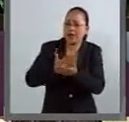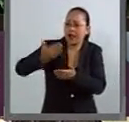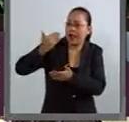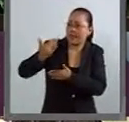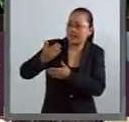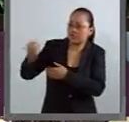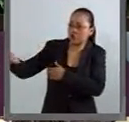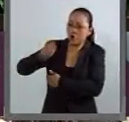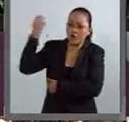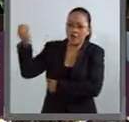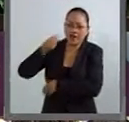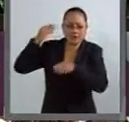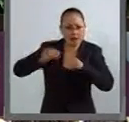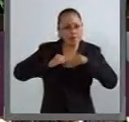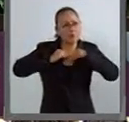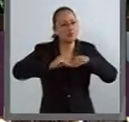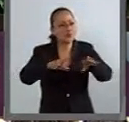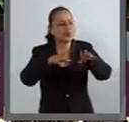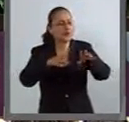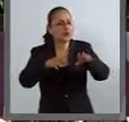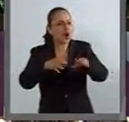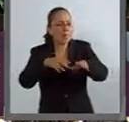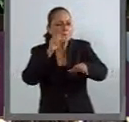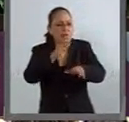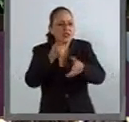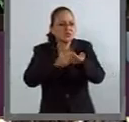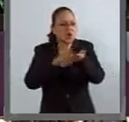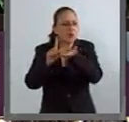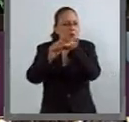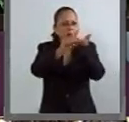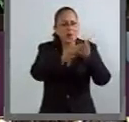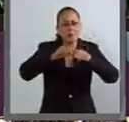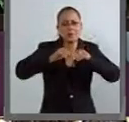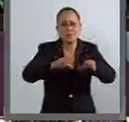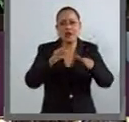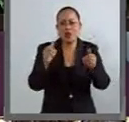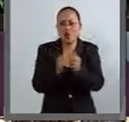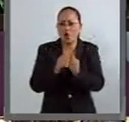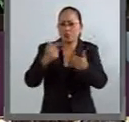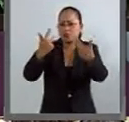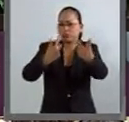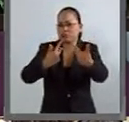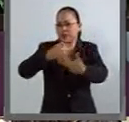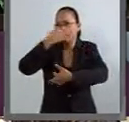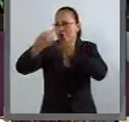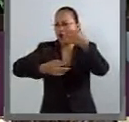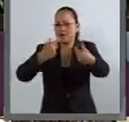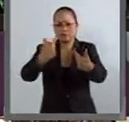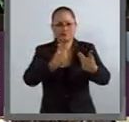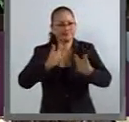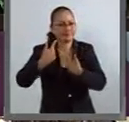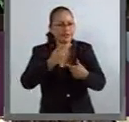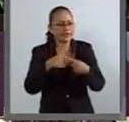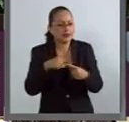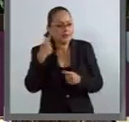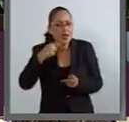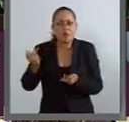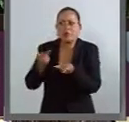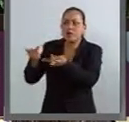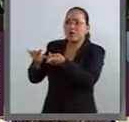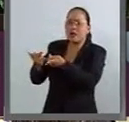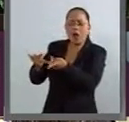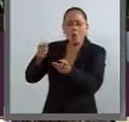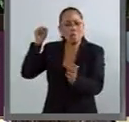dado en una conferencia de prensa, con todo el chance de los medios de comunicación a preguntar. Entonces